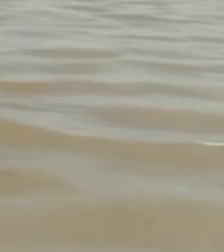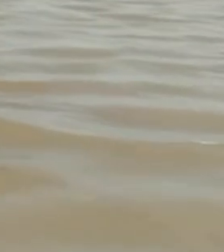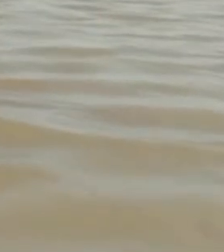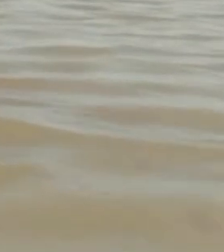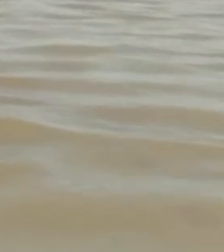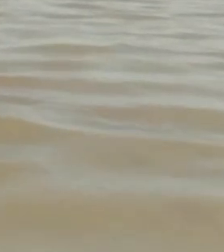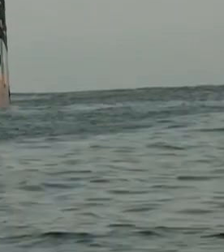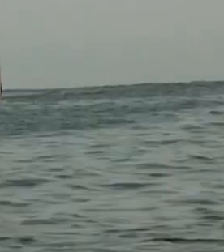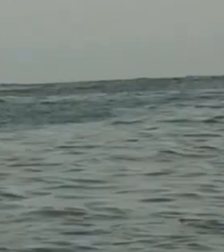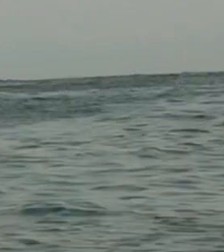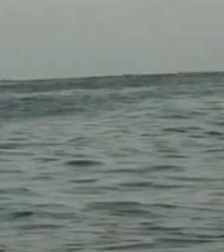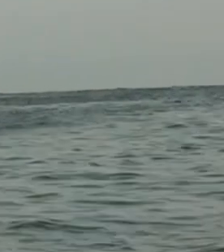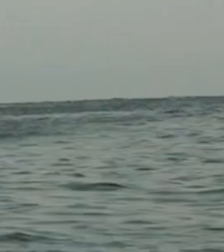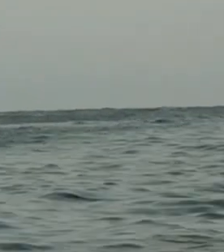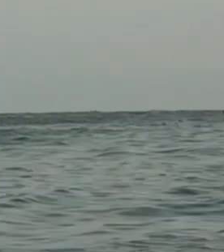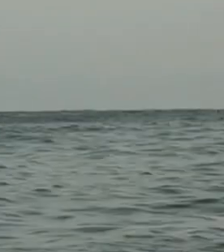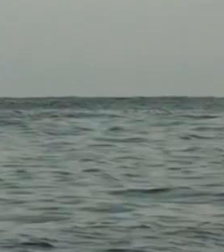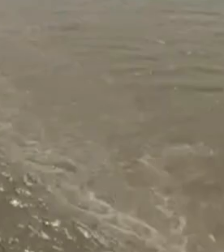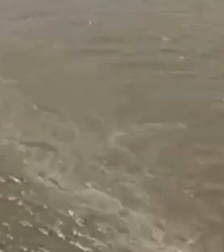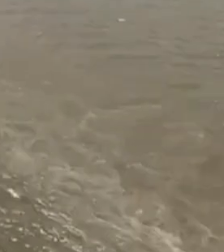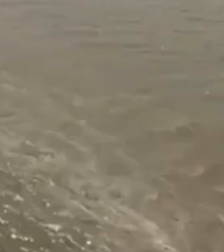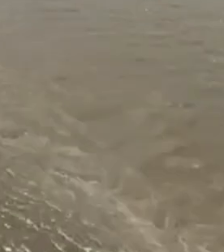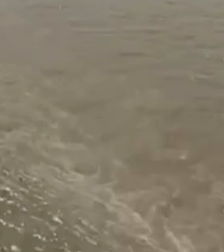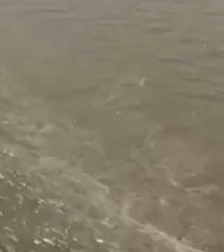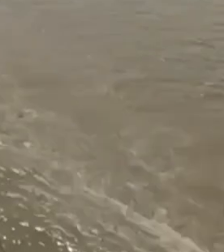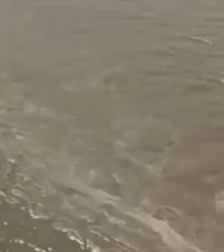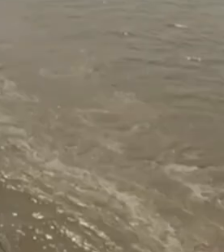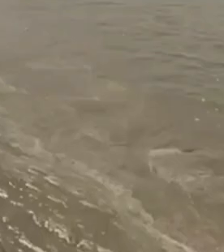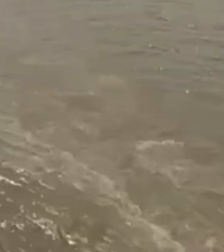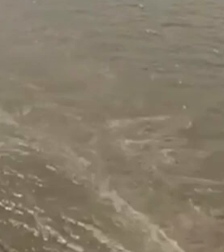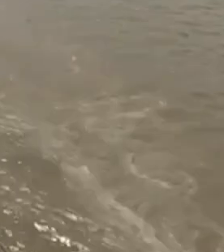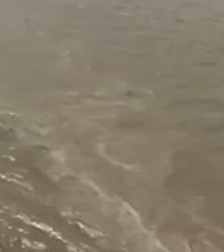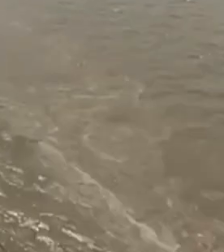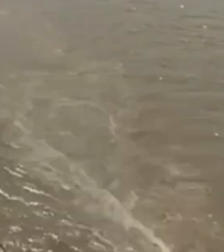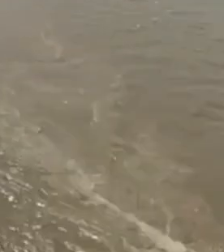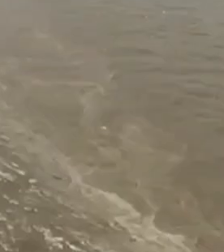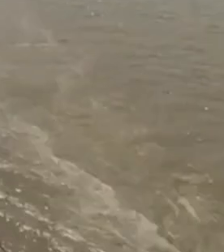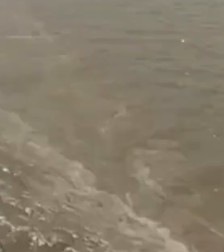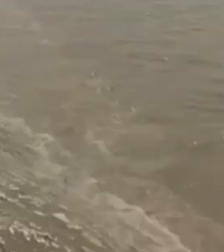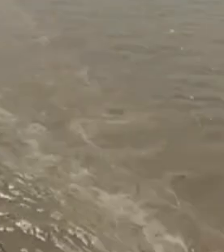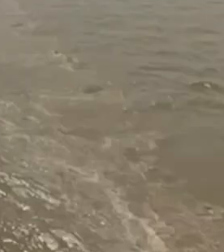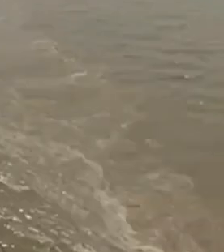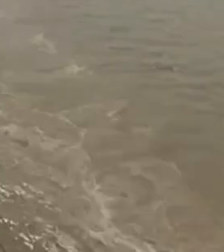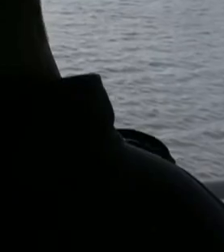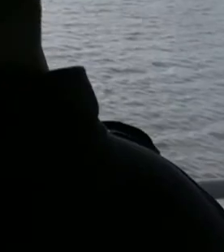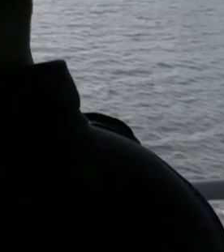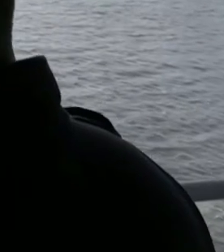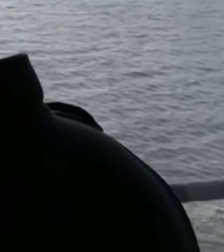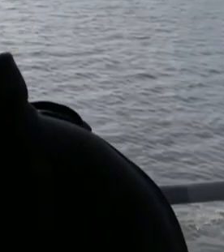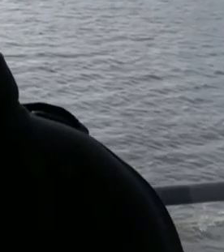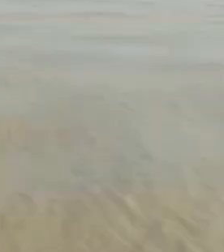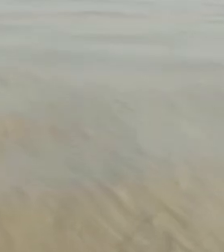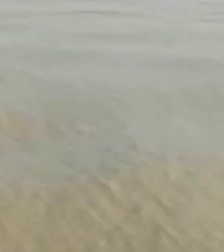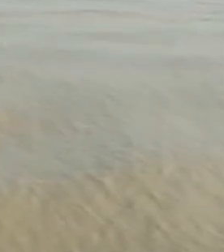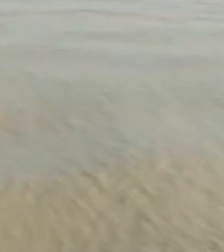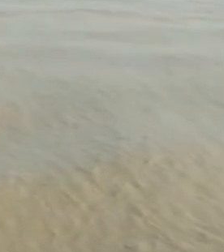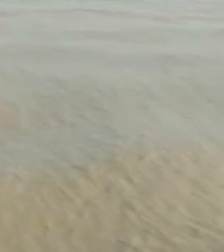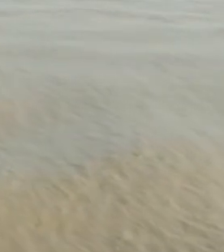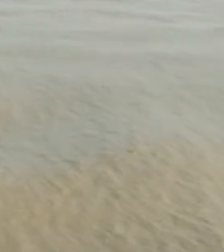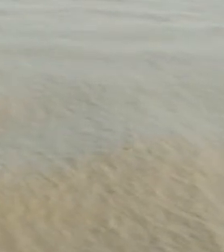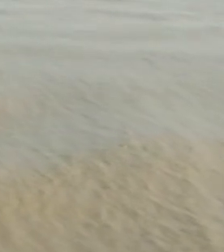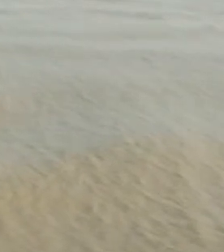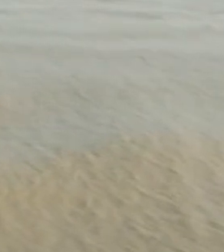extraído, se dirige a una zona de vertimiento autorizada por la autoridad ambiental correspondiente para depositarla mediante la apertura